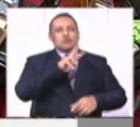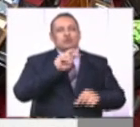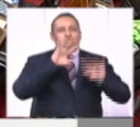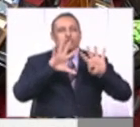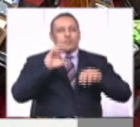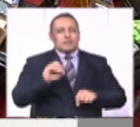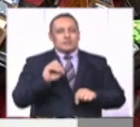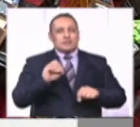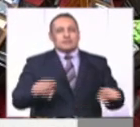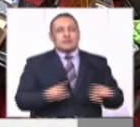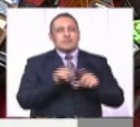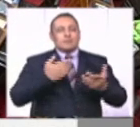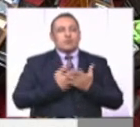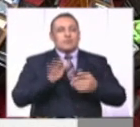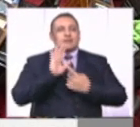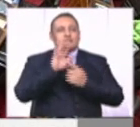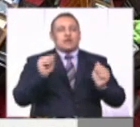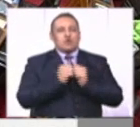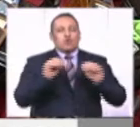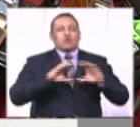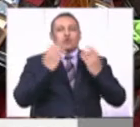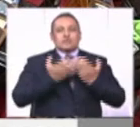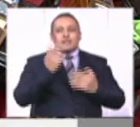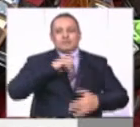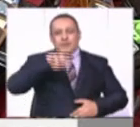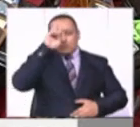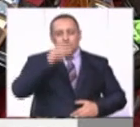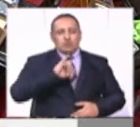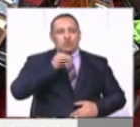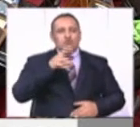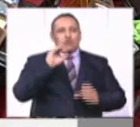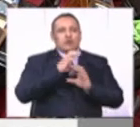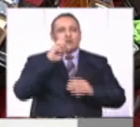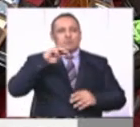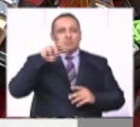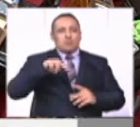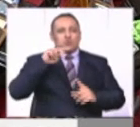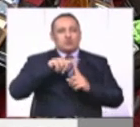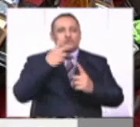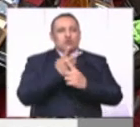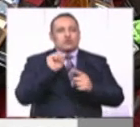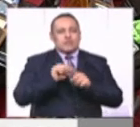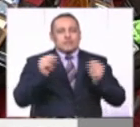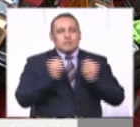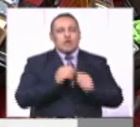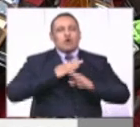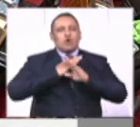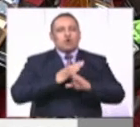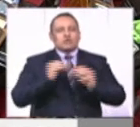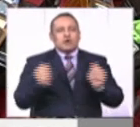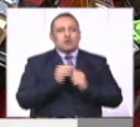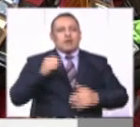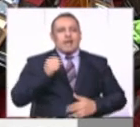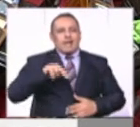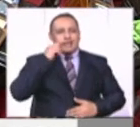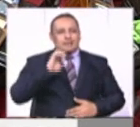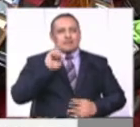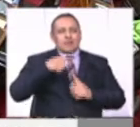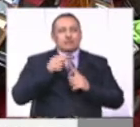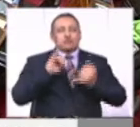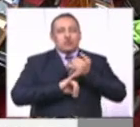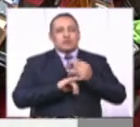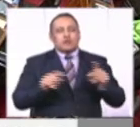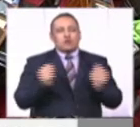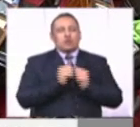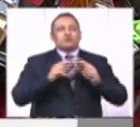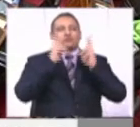290 formulada por el congresista de la República Jorge Carlos Montoya manrique contra el señor Aníbal Torres Vázquez en